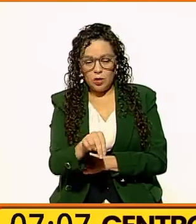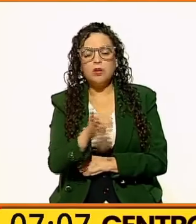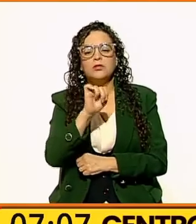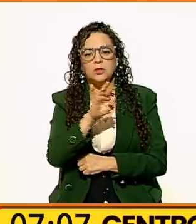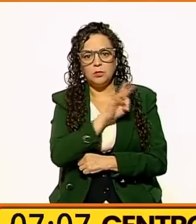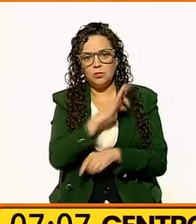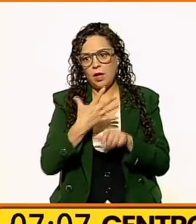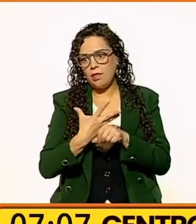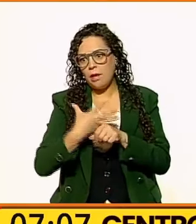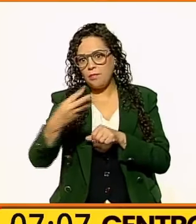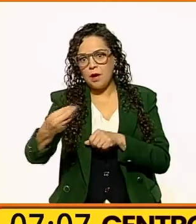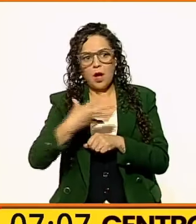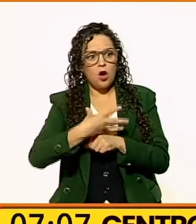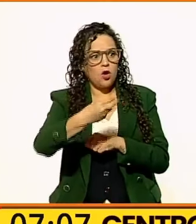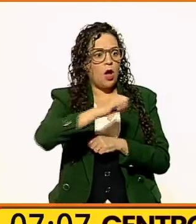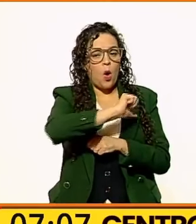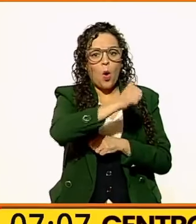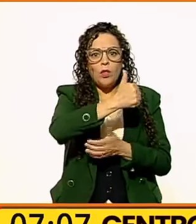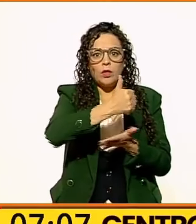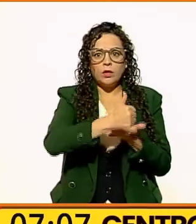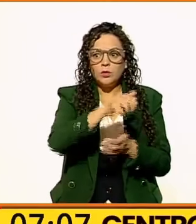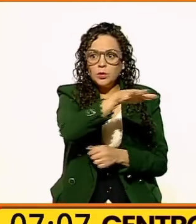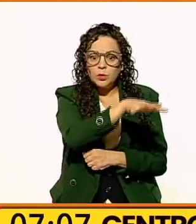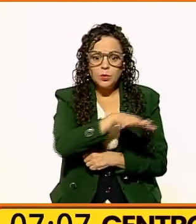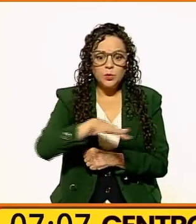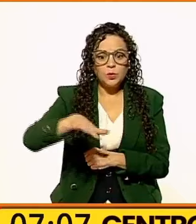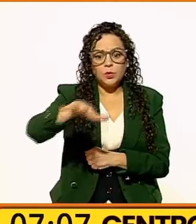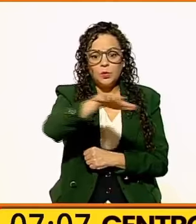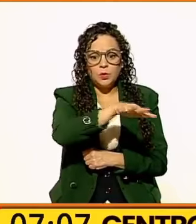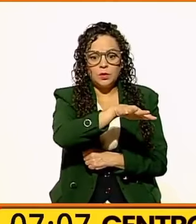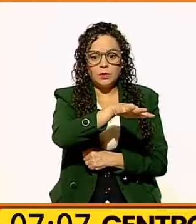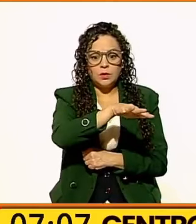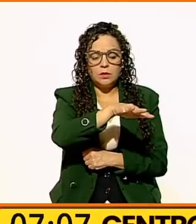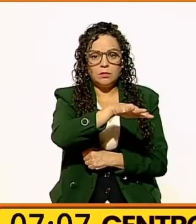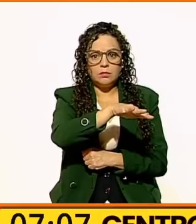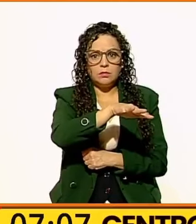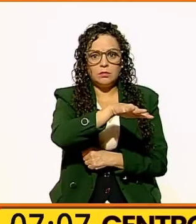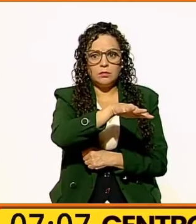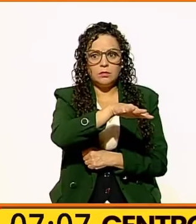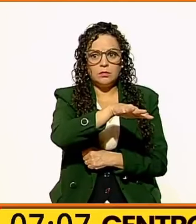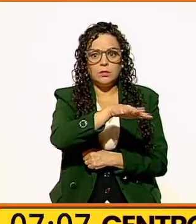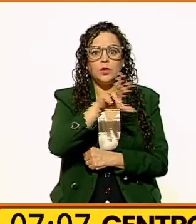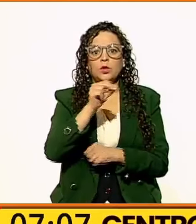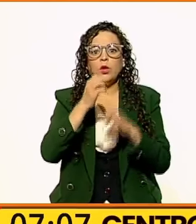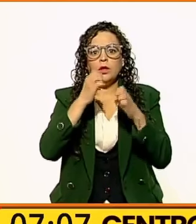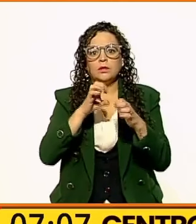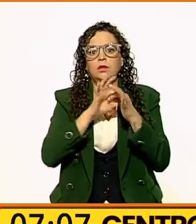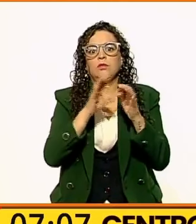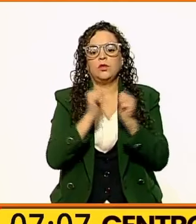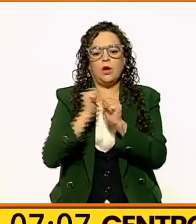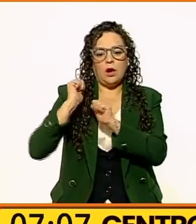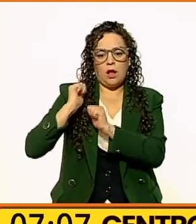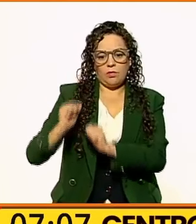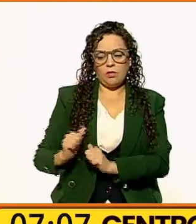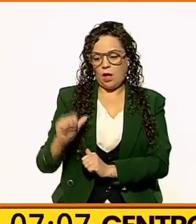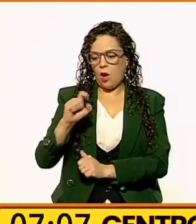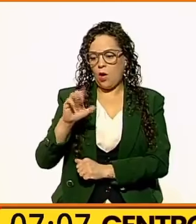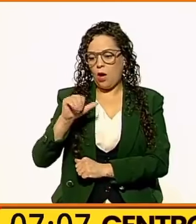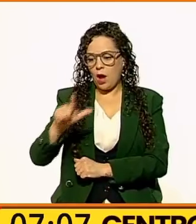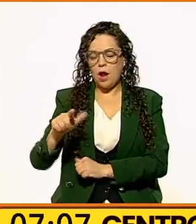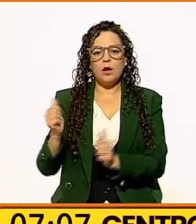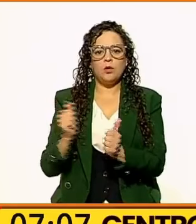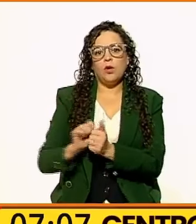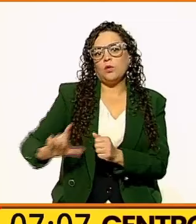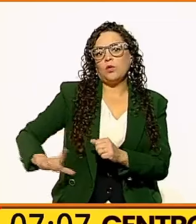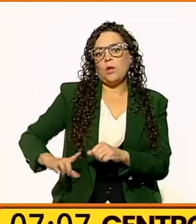diferentes ciudades que no le son afines en lo que respecta a las autoridades locales y los gobernadores.